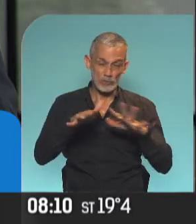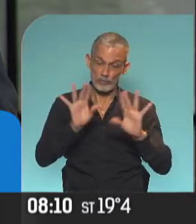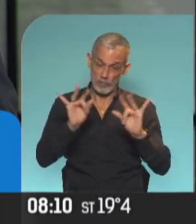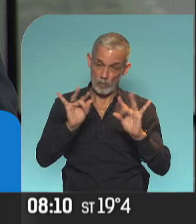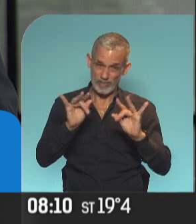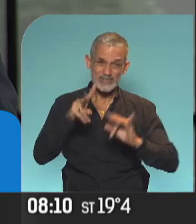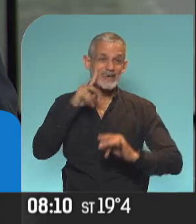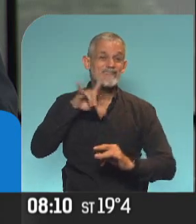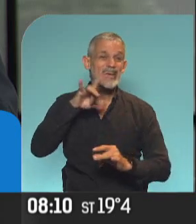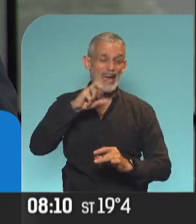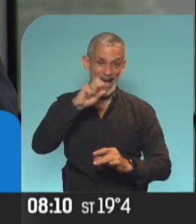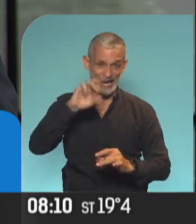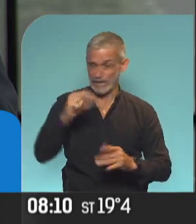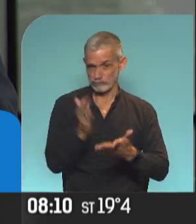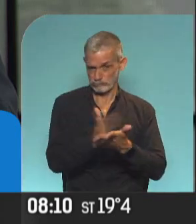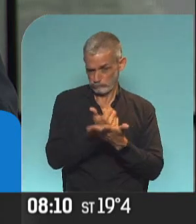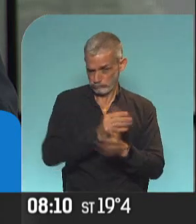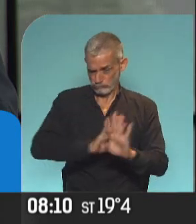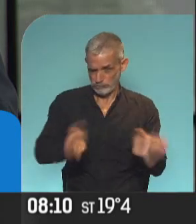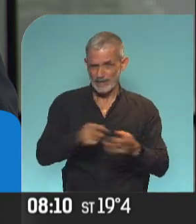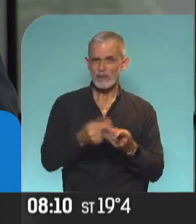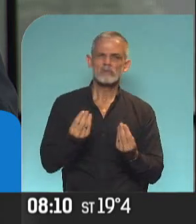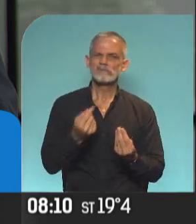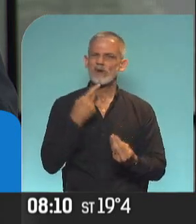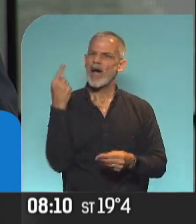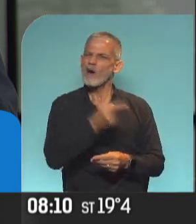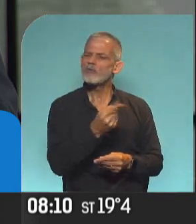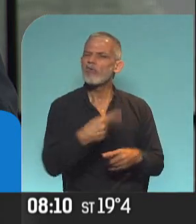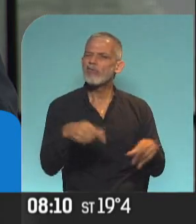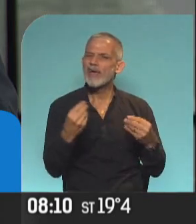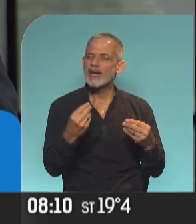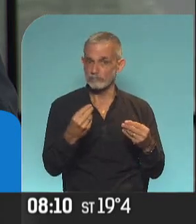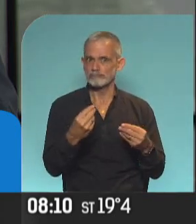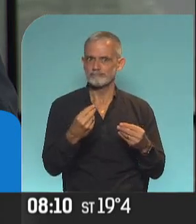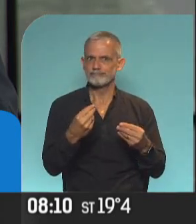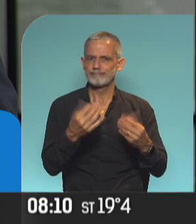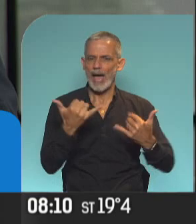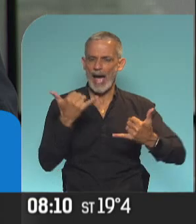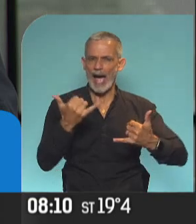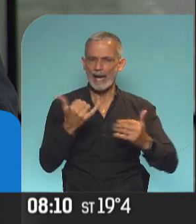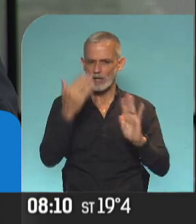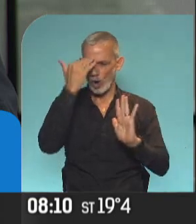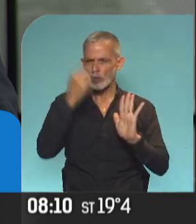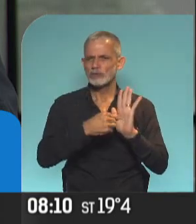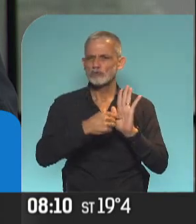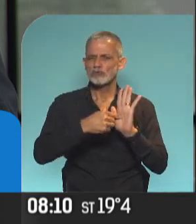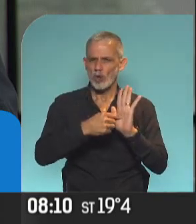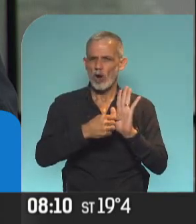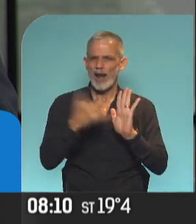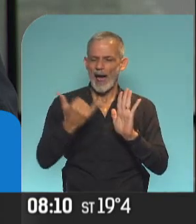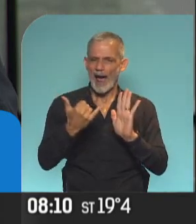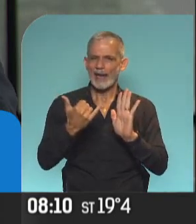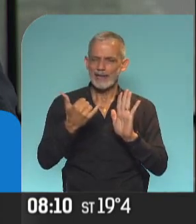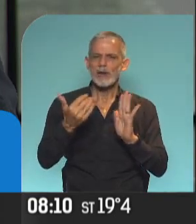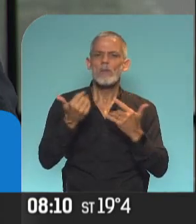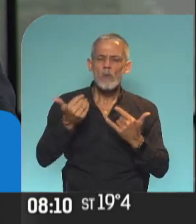compleja. Vizcarra fue destituido apelando a una moción de censura que está prevista en la Constitución peruana, que es una